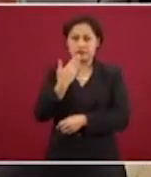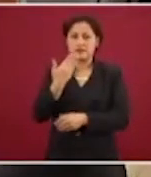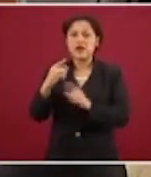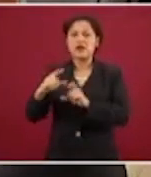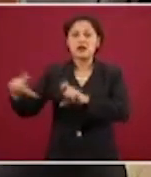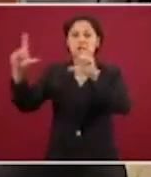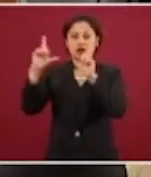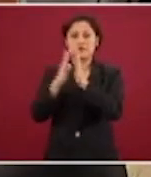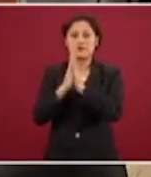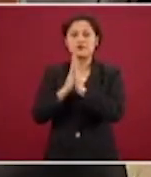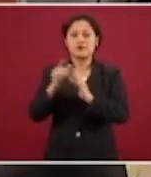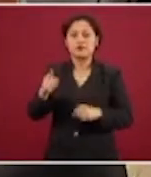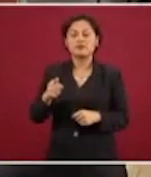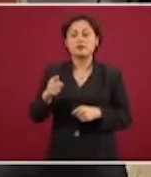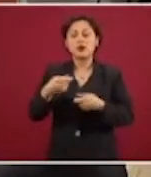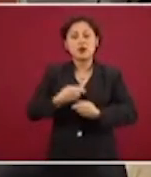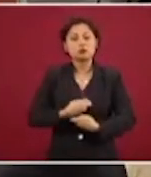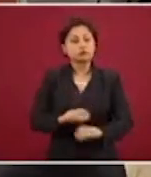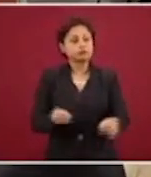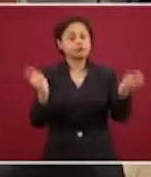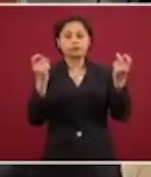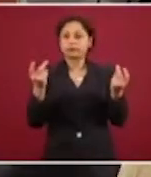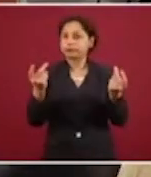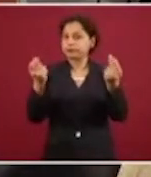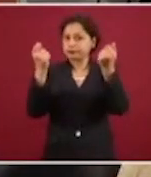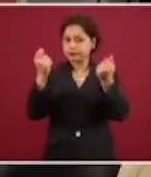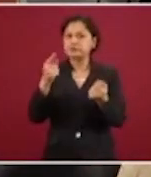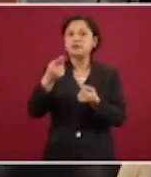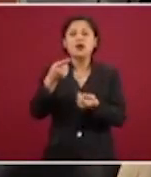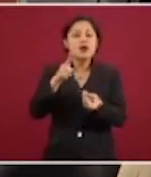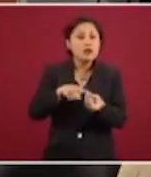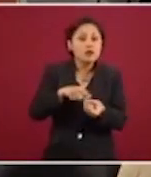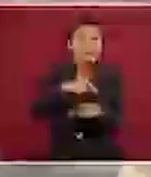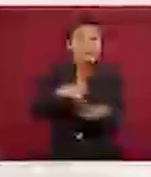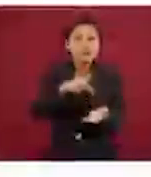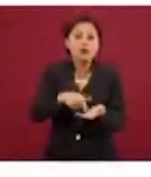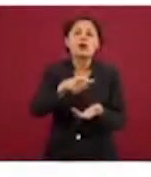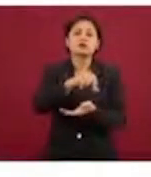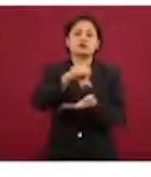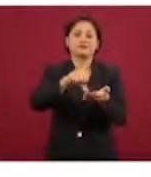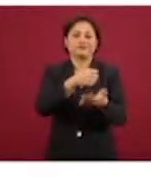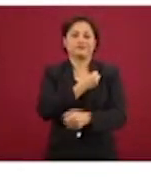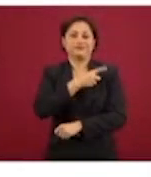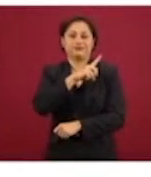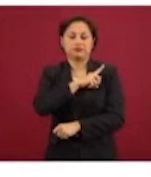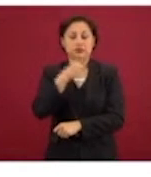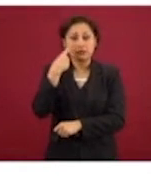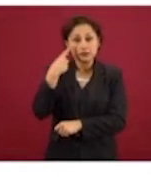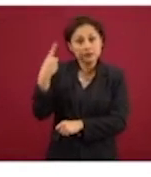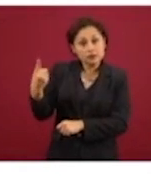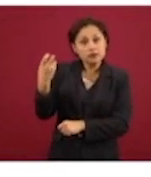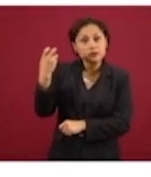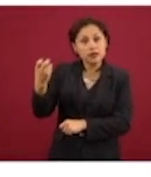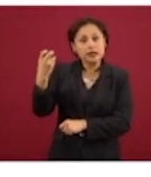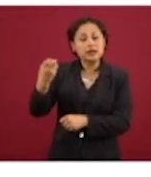se distribuyeron de la manera más rápida posible a las unidades de salud. Este es el resumen que se puede ver de las